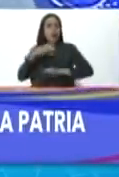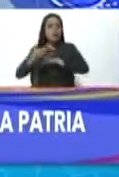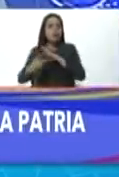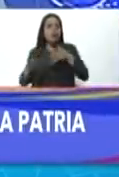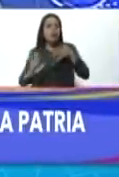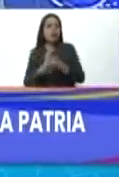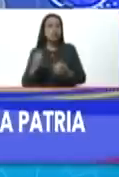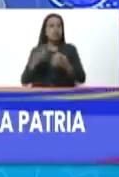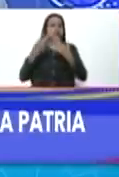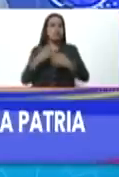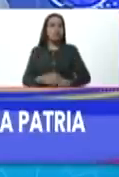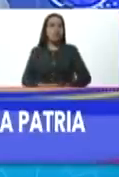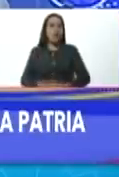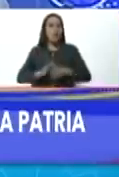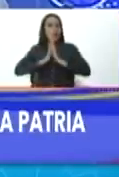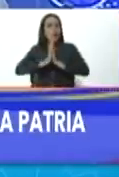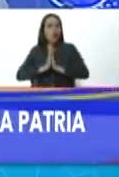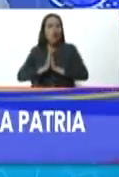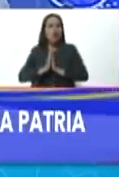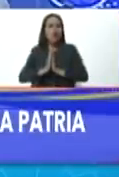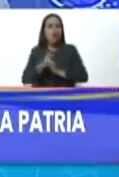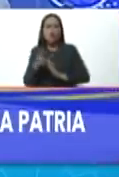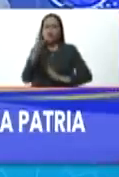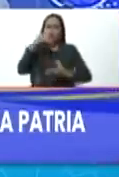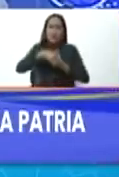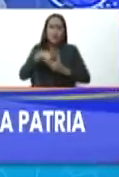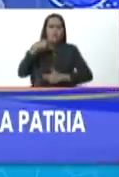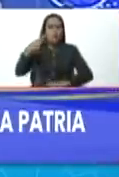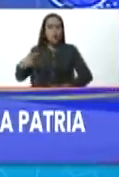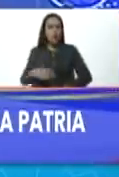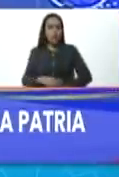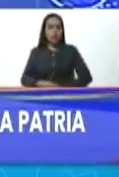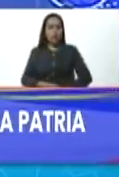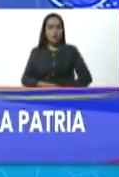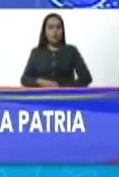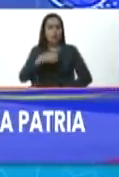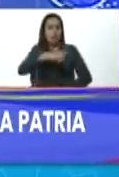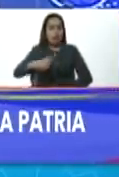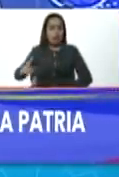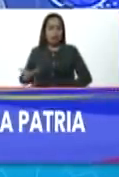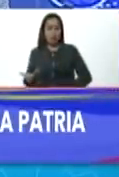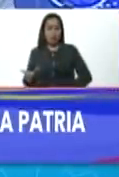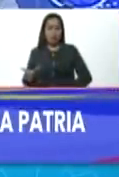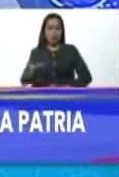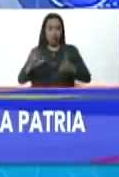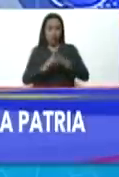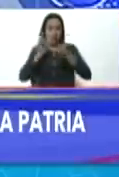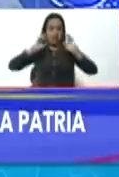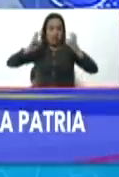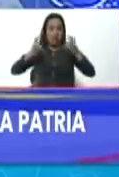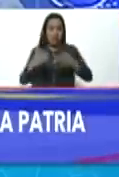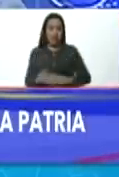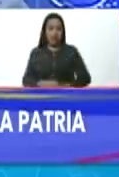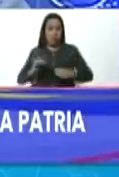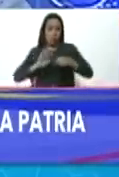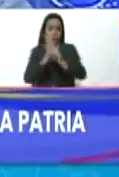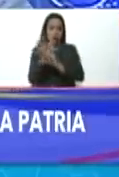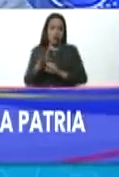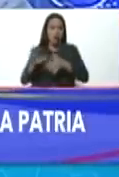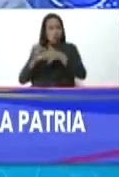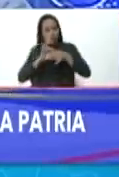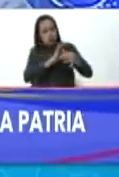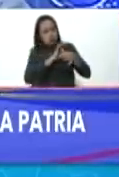circunstancia. Pido que no se politice miserablemente este tema y que unamos el esfuerzo de